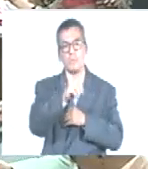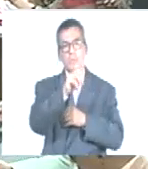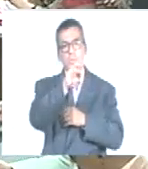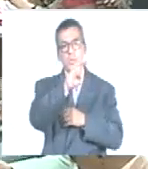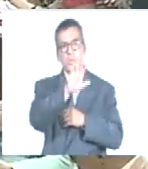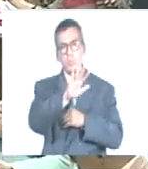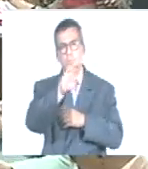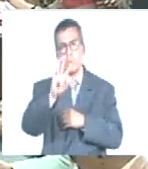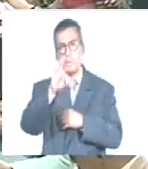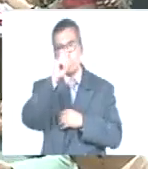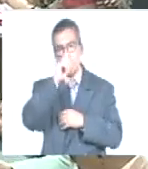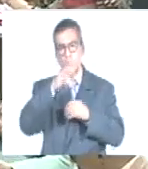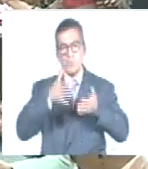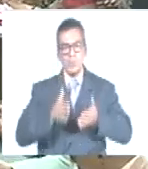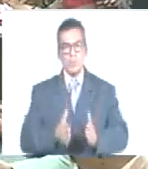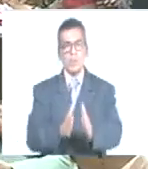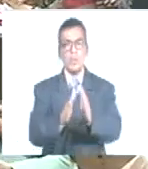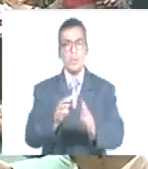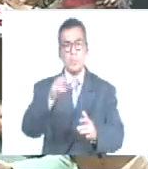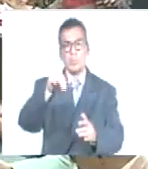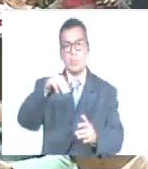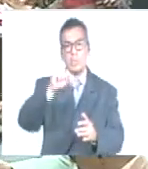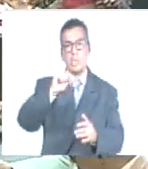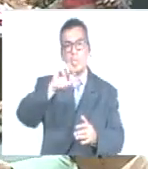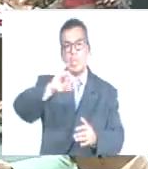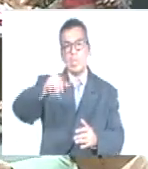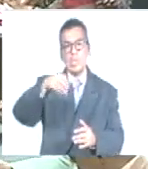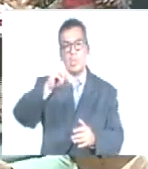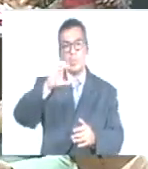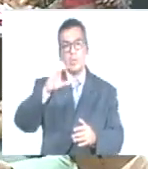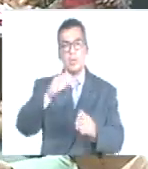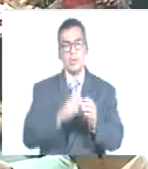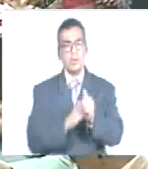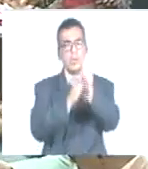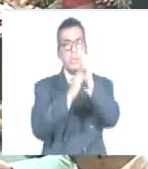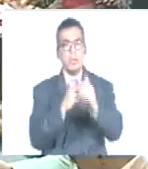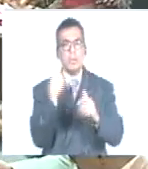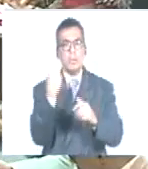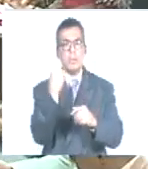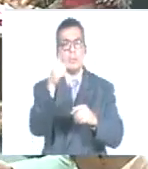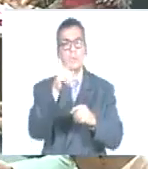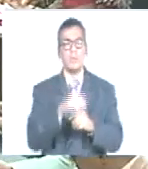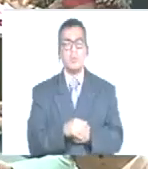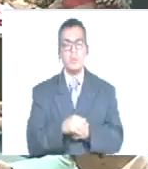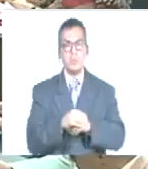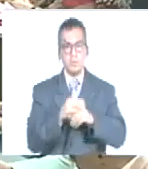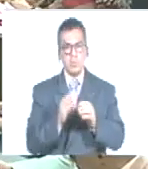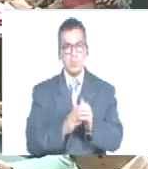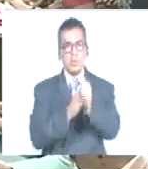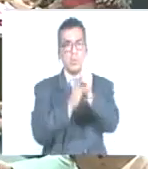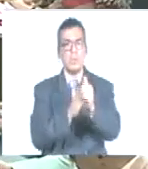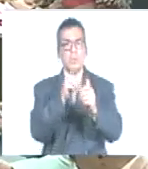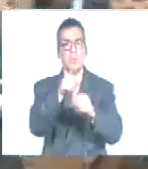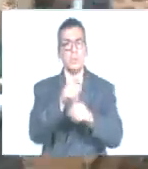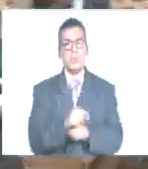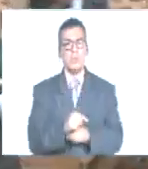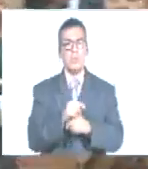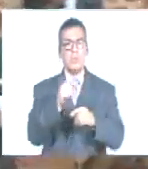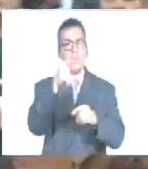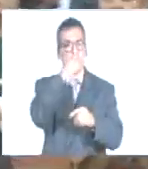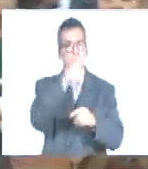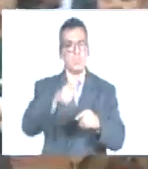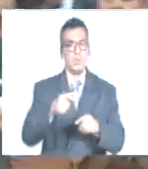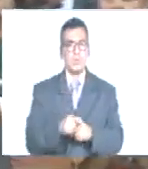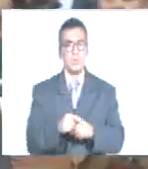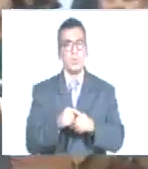154 años en nacimiento de Mahatma Gandhi, líder independentista que condujo a su pueblo